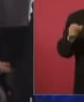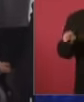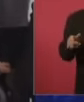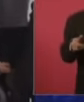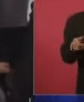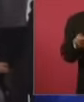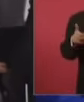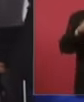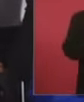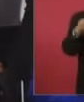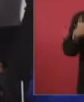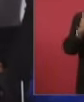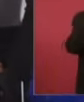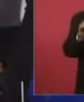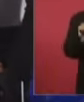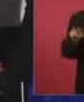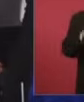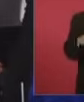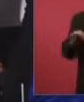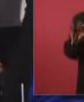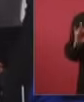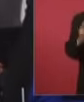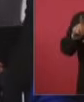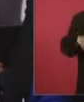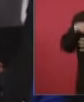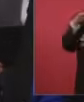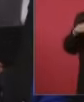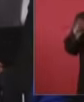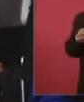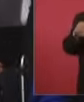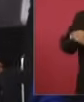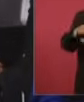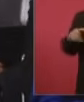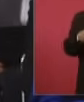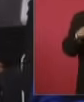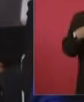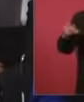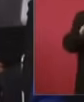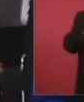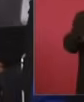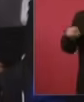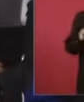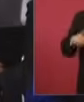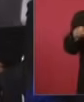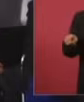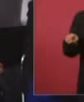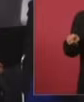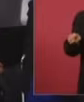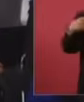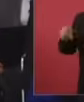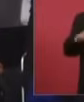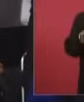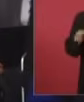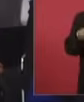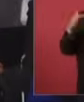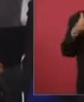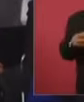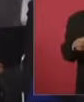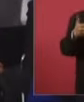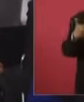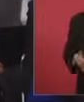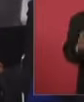A ellos no les importa que se estén robando el presupuesto, que los hijos de Obrador se estén haciendo millonarios, que Obrador se esté hinchando los bolsillos de